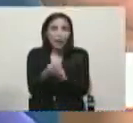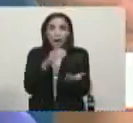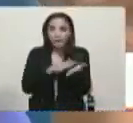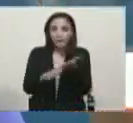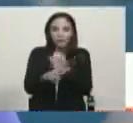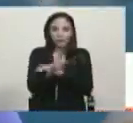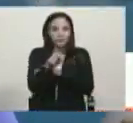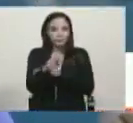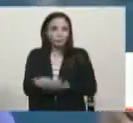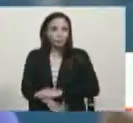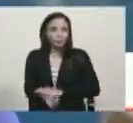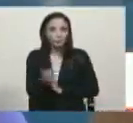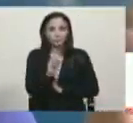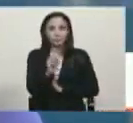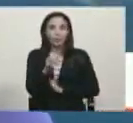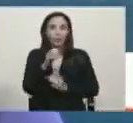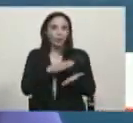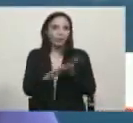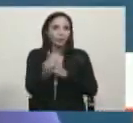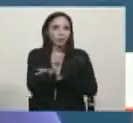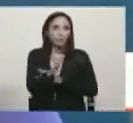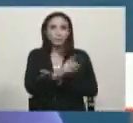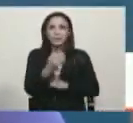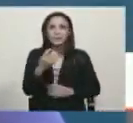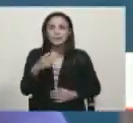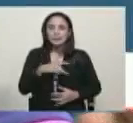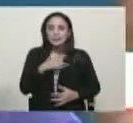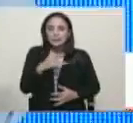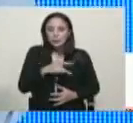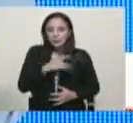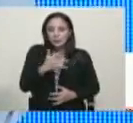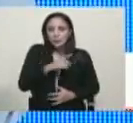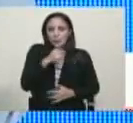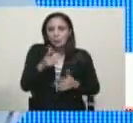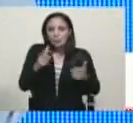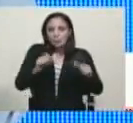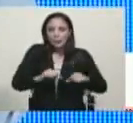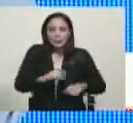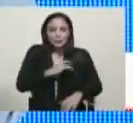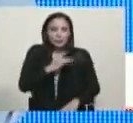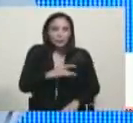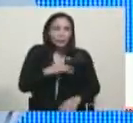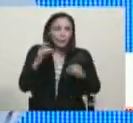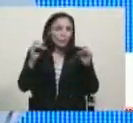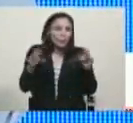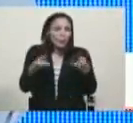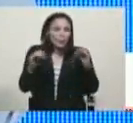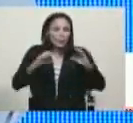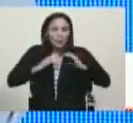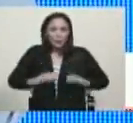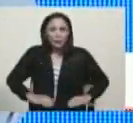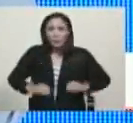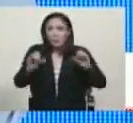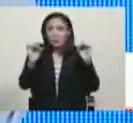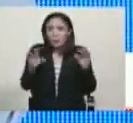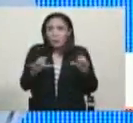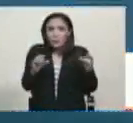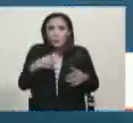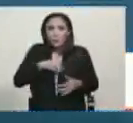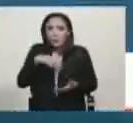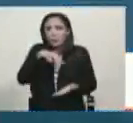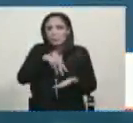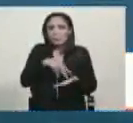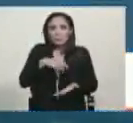gratis. Si te sientes mal y llamas a una clínica privada y le dices, mira, que me duele todo el cuerpo, no me puedo parar.